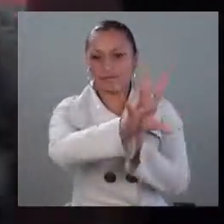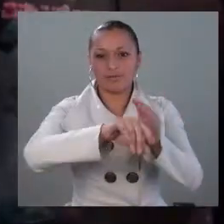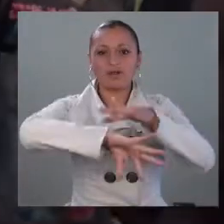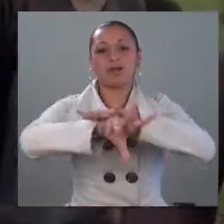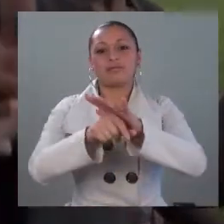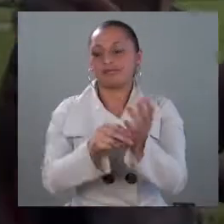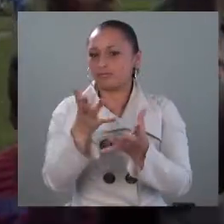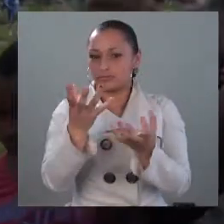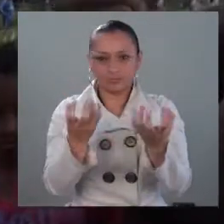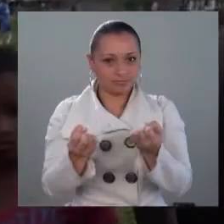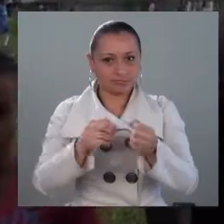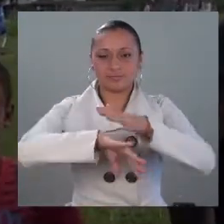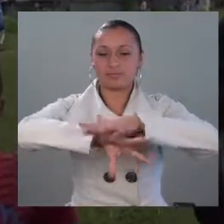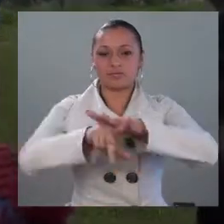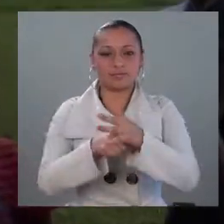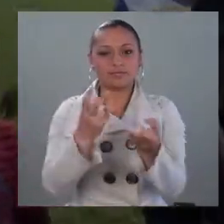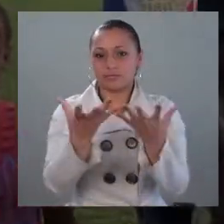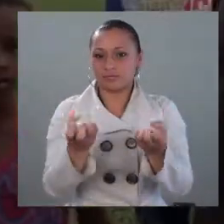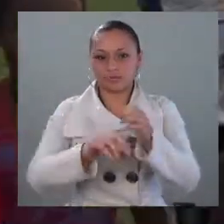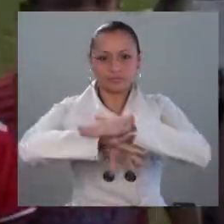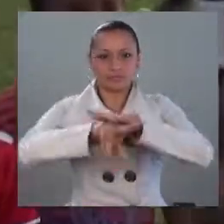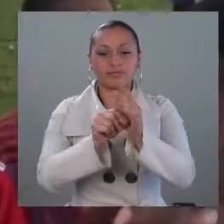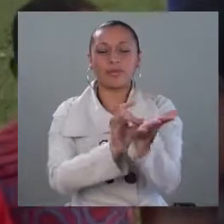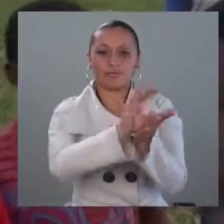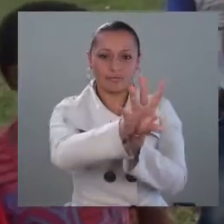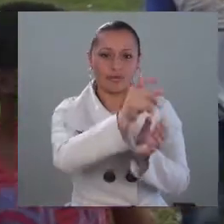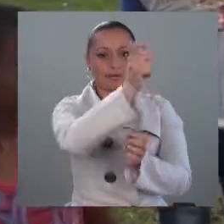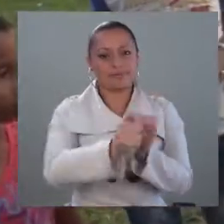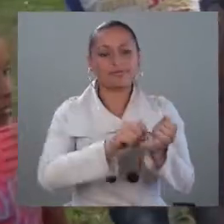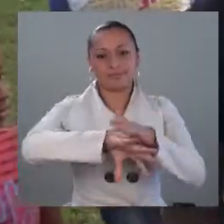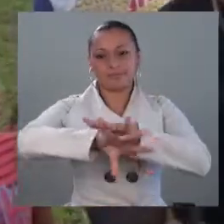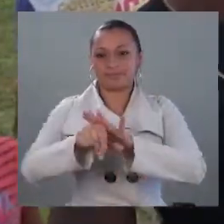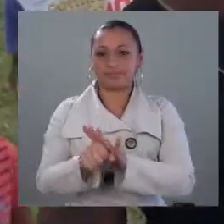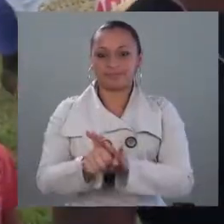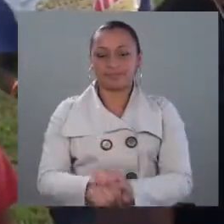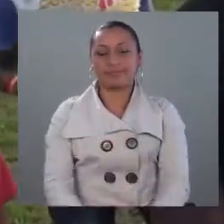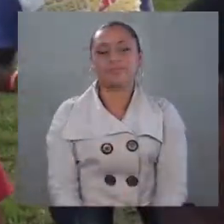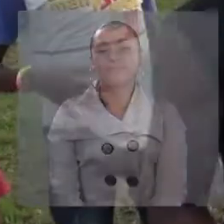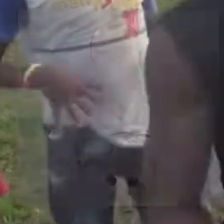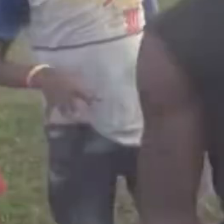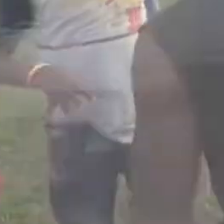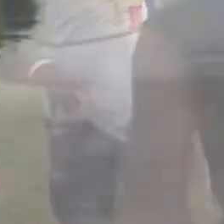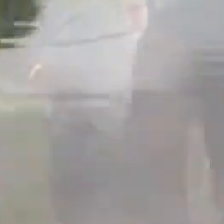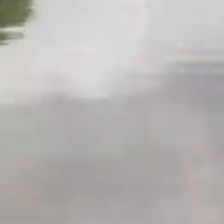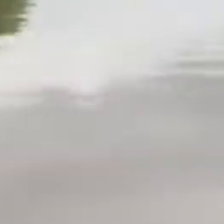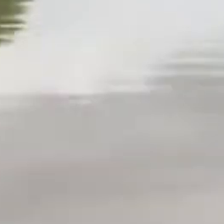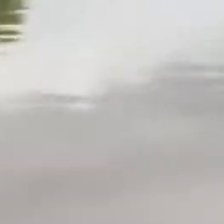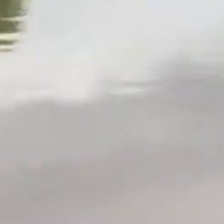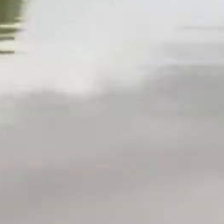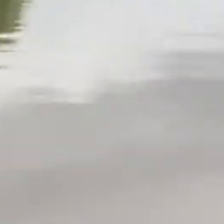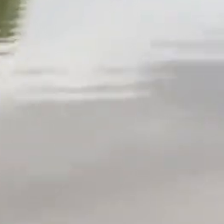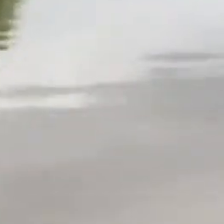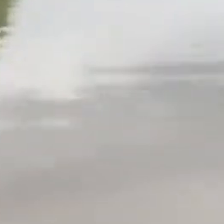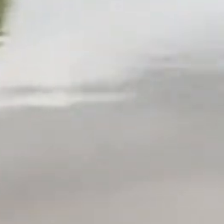la corrupción. No queremos corruptos, no queremos corrupción. Afuera los corruptos, afuera la corrupción.